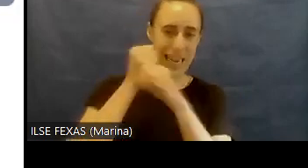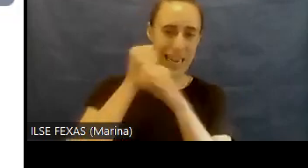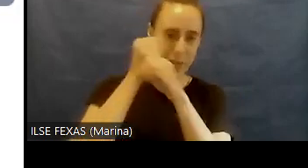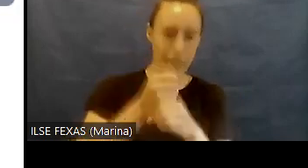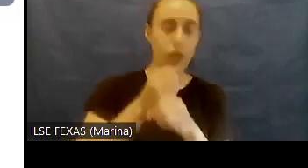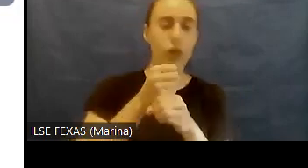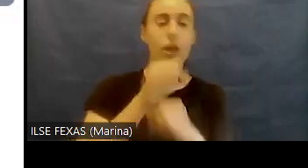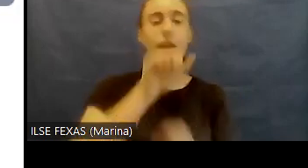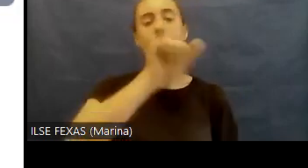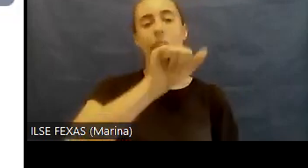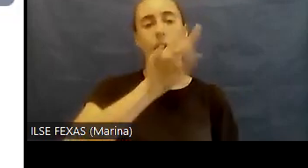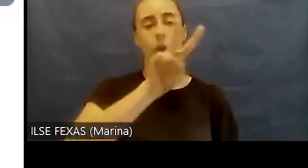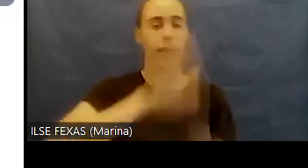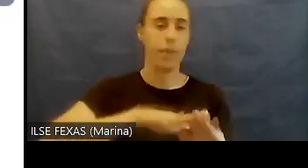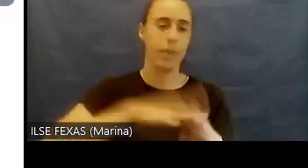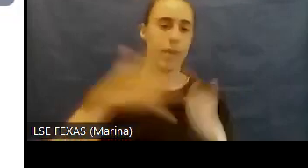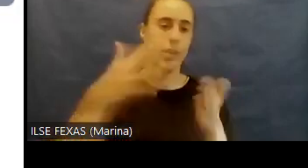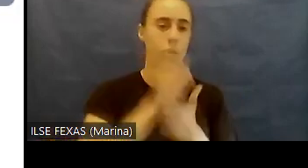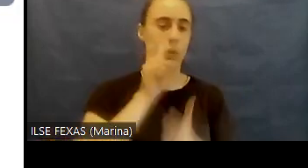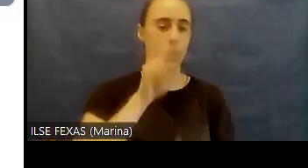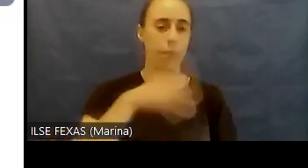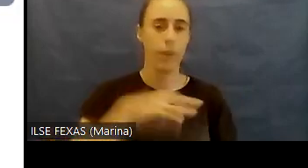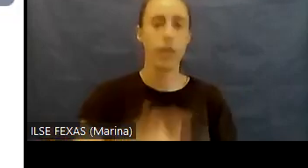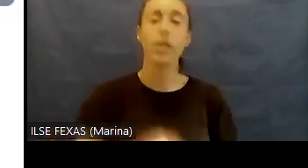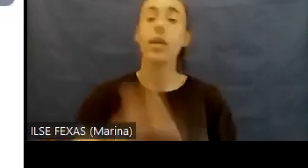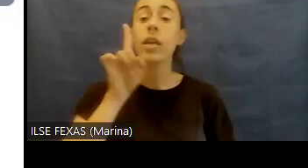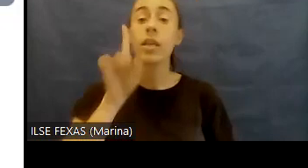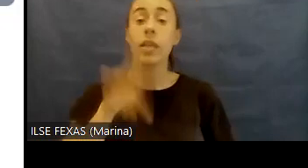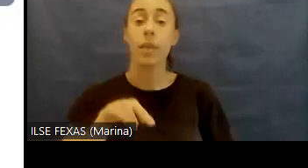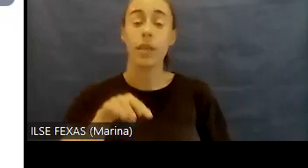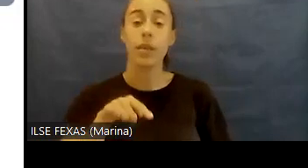podáis tenerlo todos. Y luego, si queréis, la